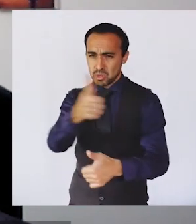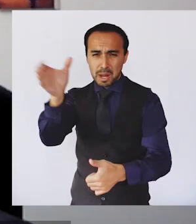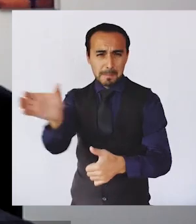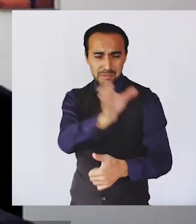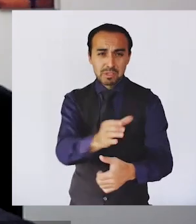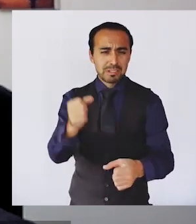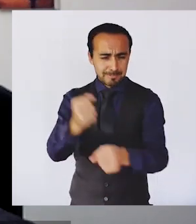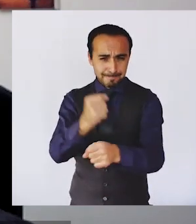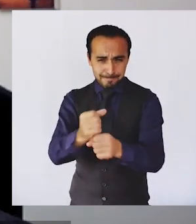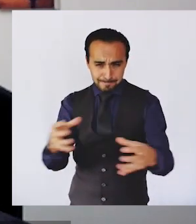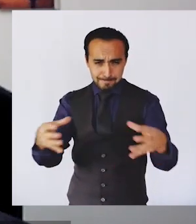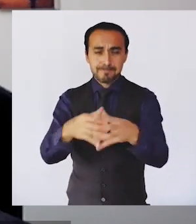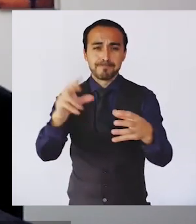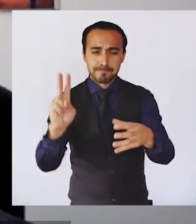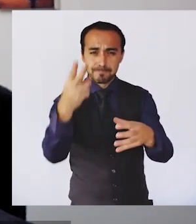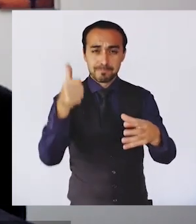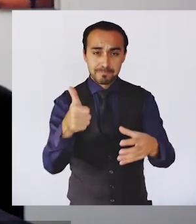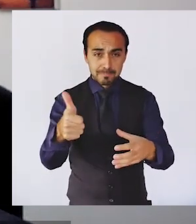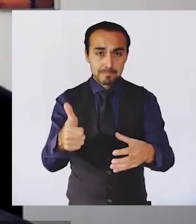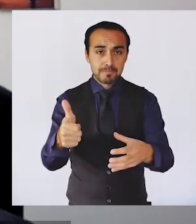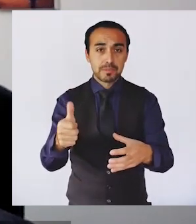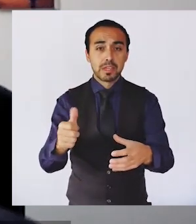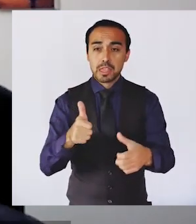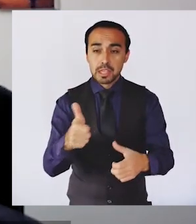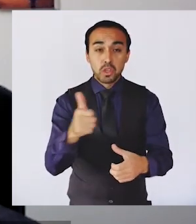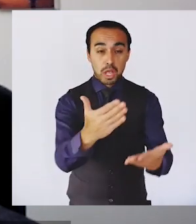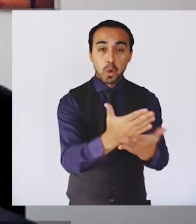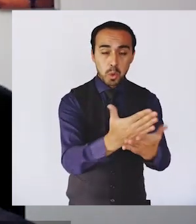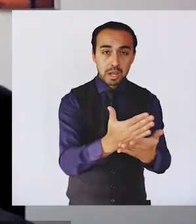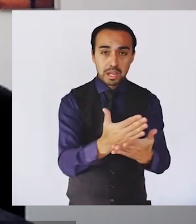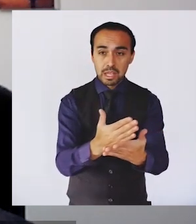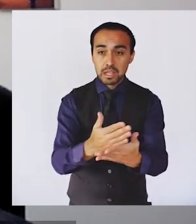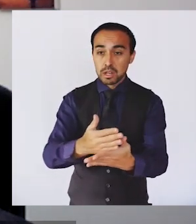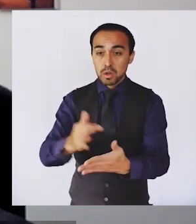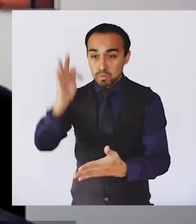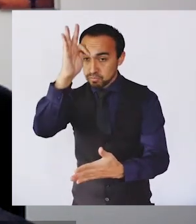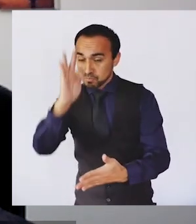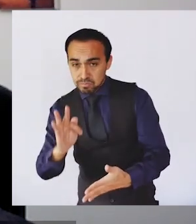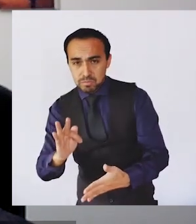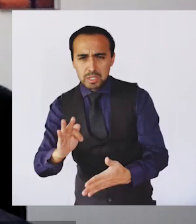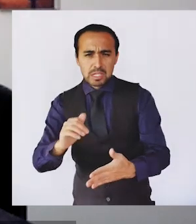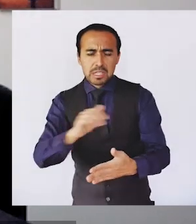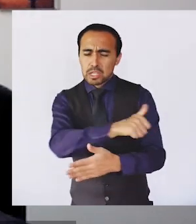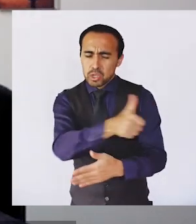la Vicerrectoría Académica, las direcciones de escuela, la planta académica y quienes